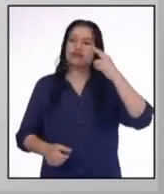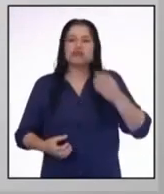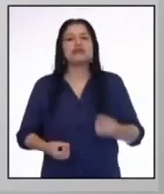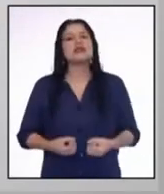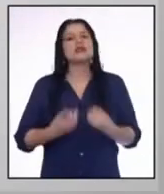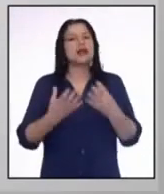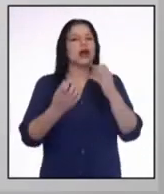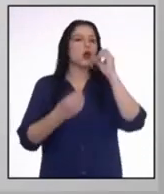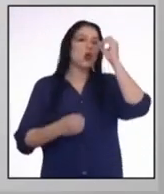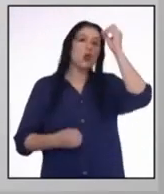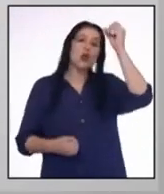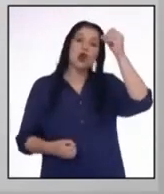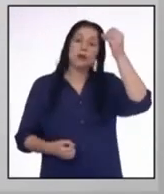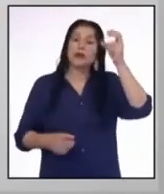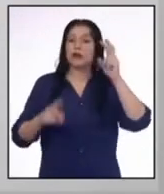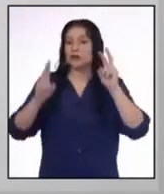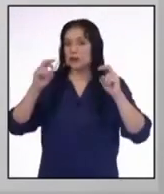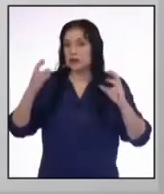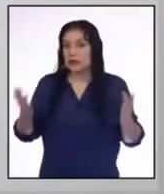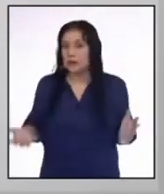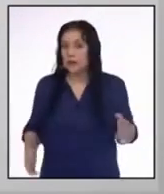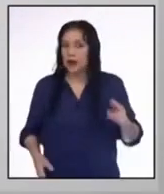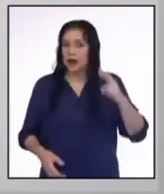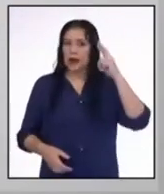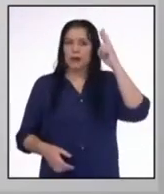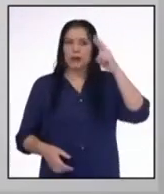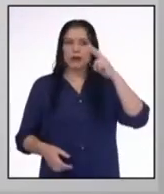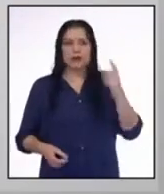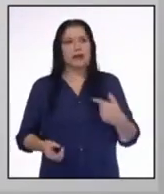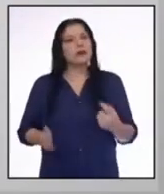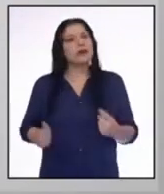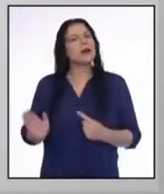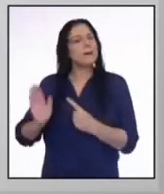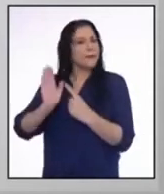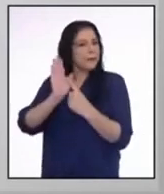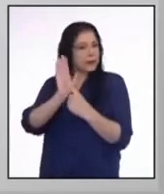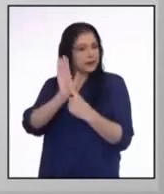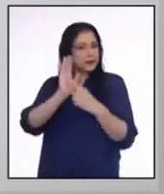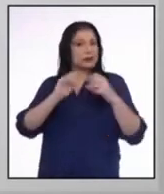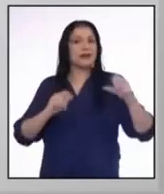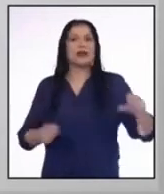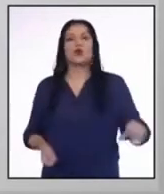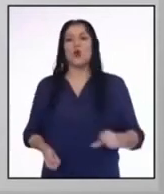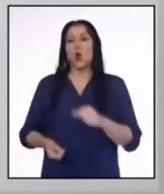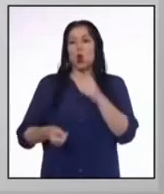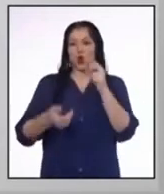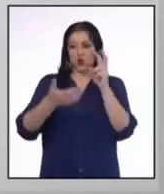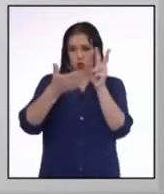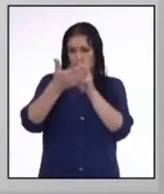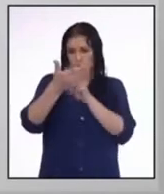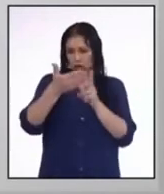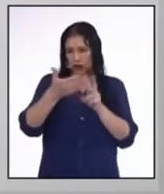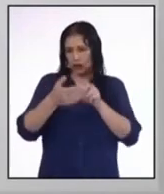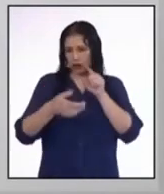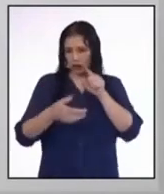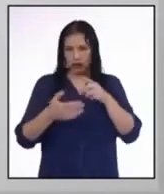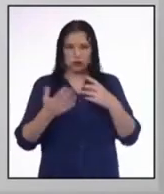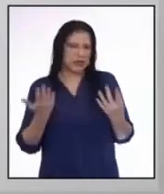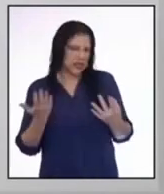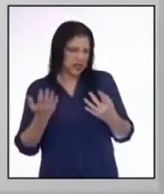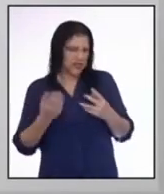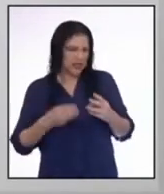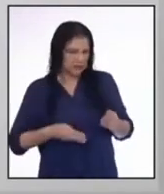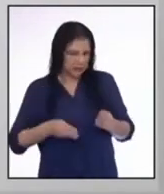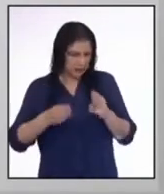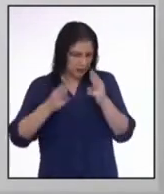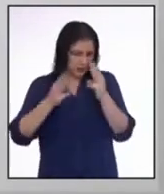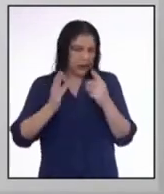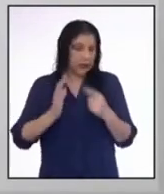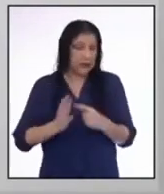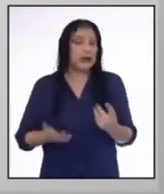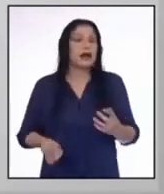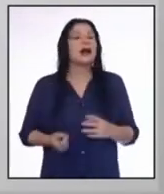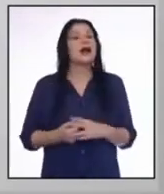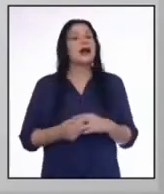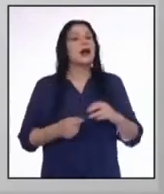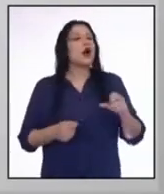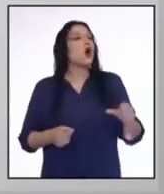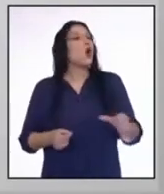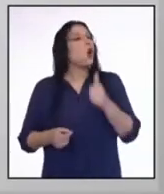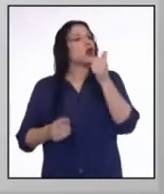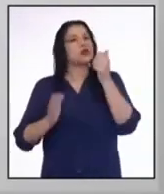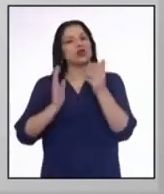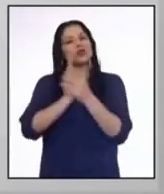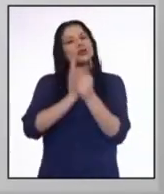una opinión. Por eso les voy a presentar otro texto sobre esta técnica. El hecho es que